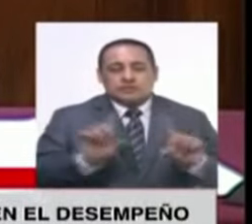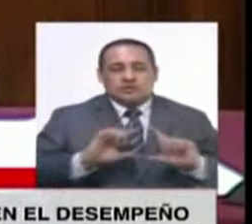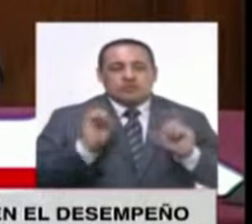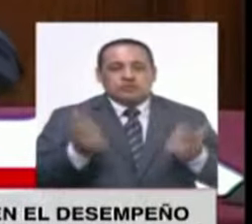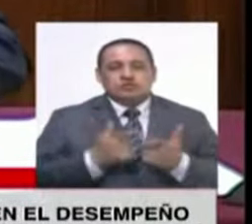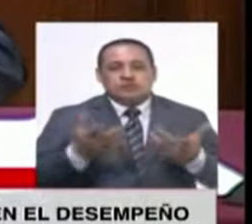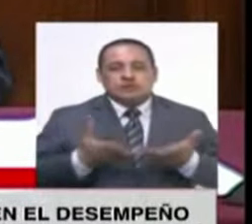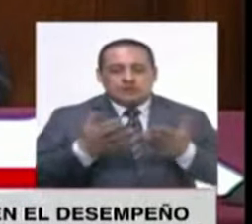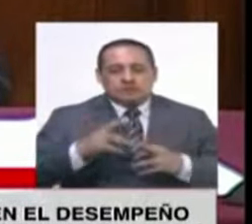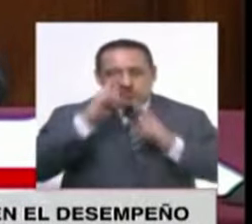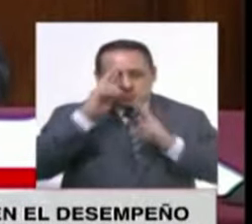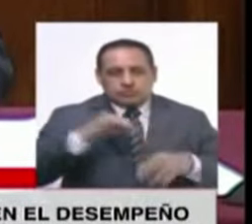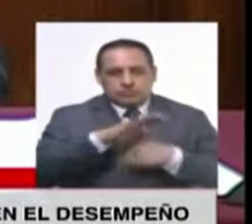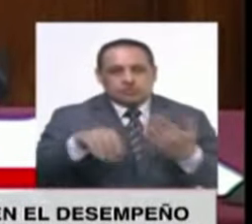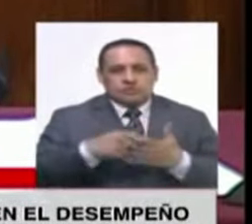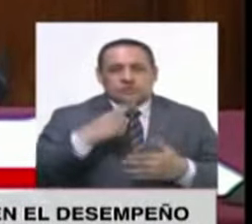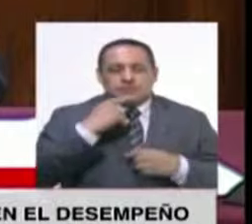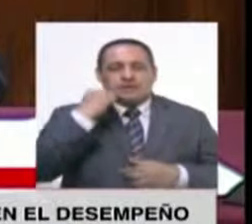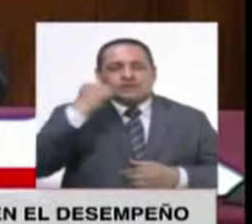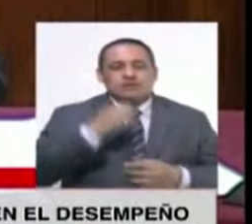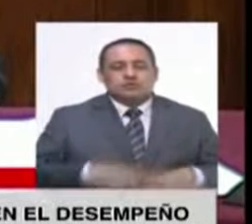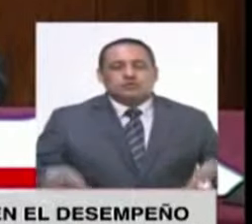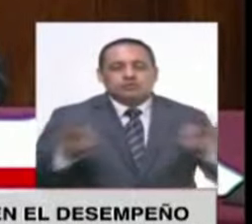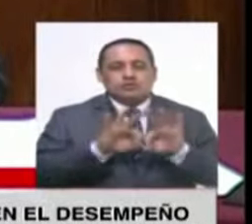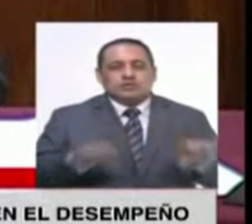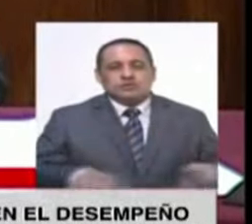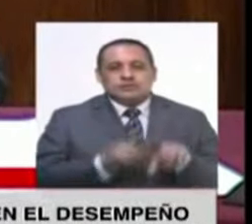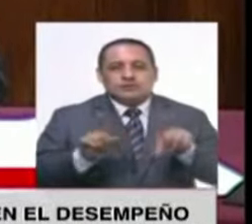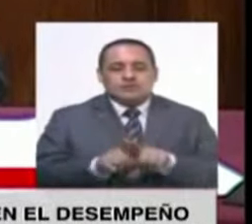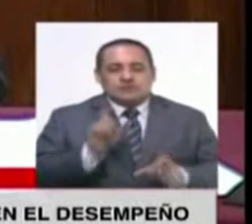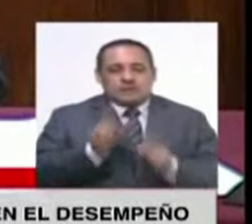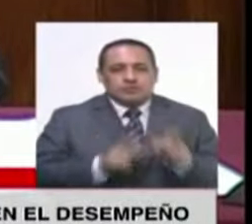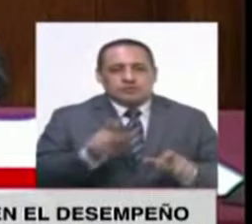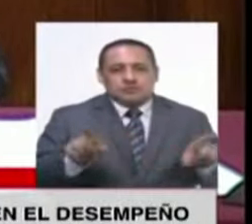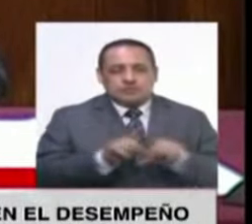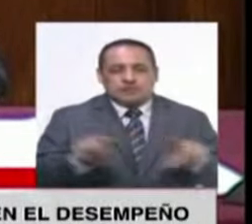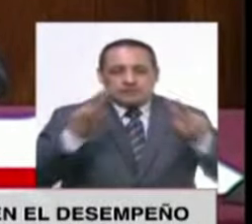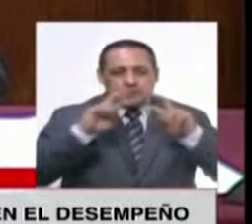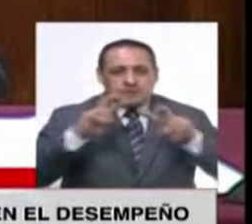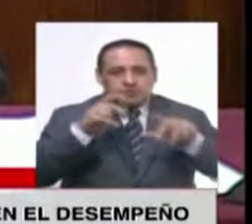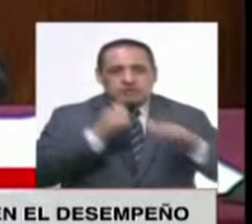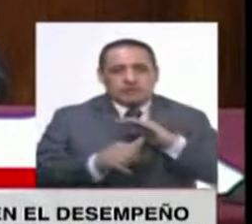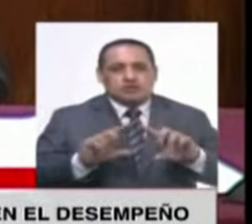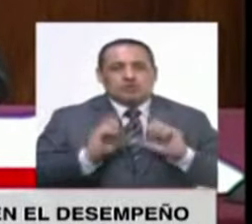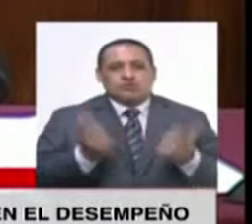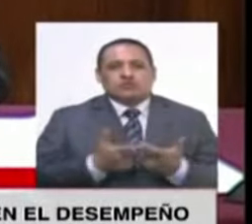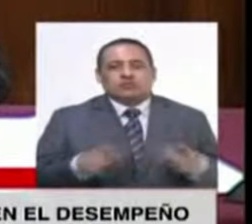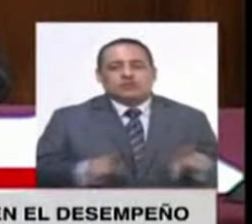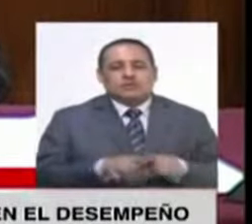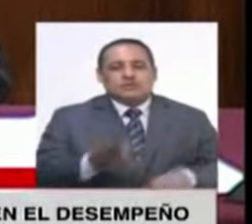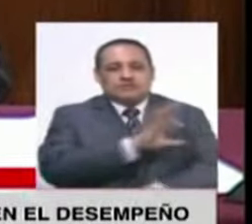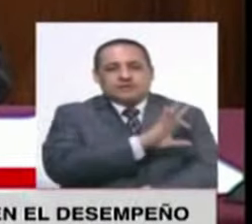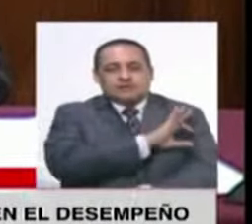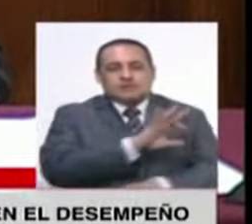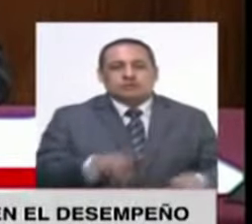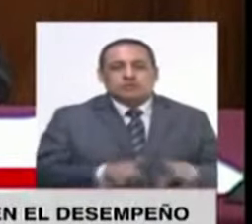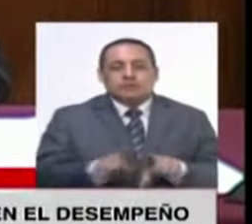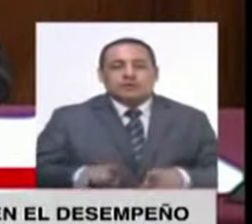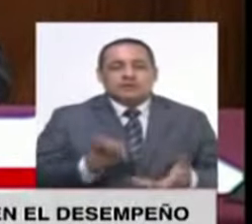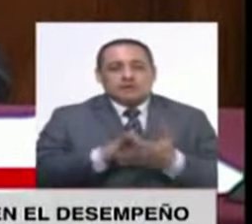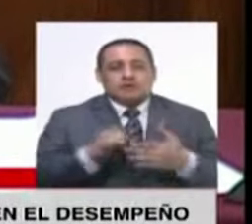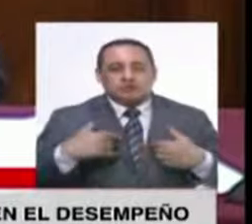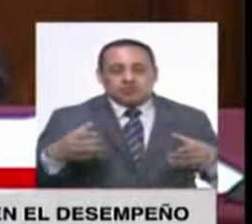comisión es respetuosa de todos los derechos fundamentales de los citados y investigados en esta comisión de fiscalización. No